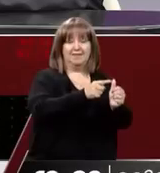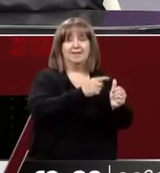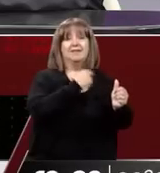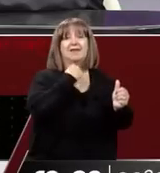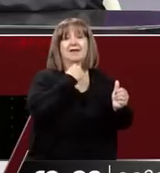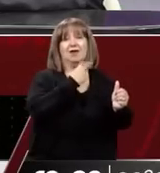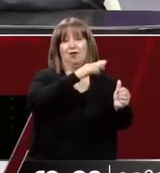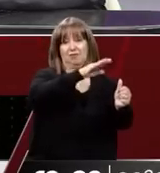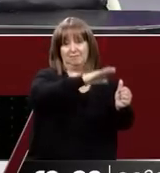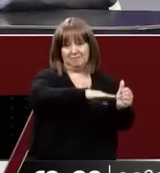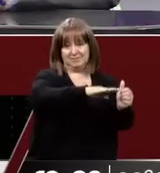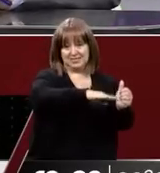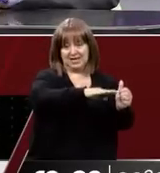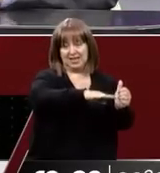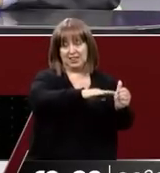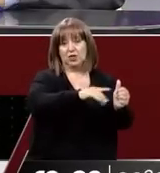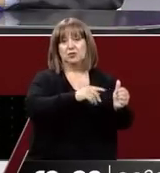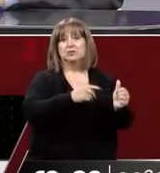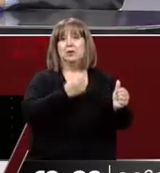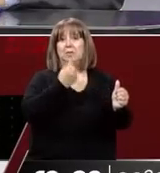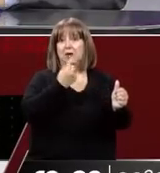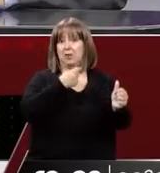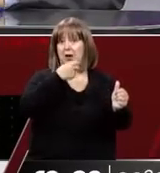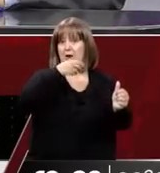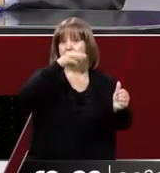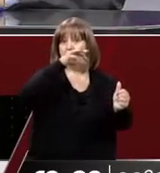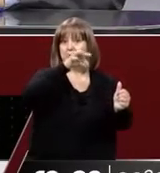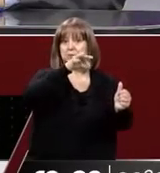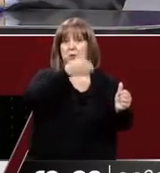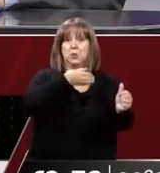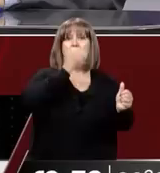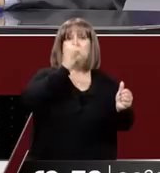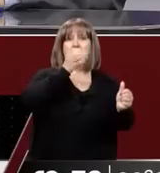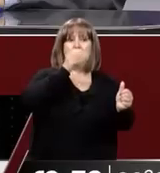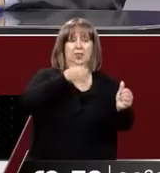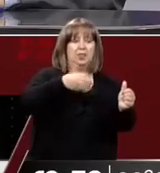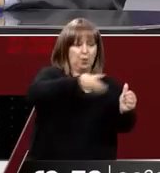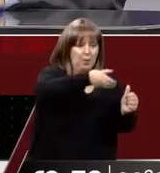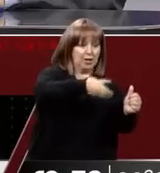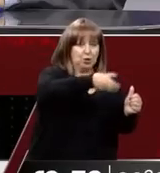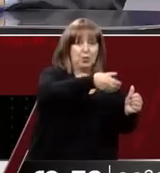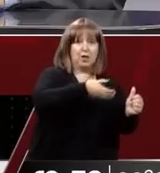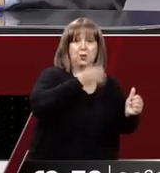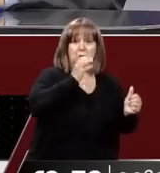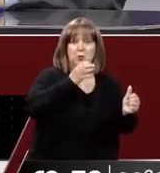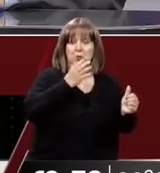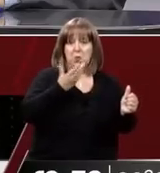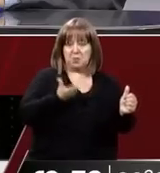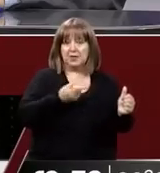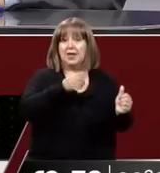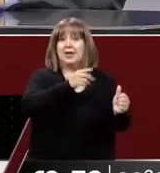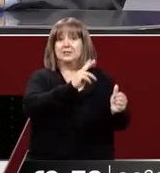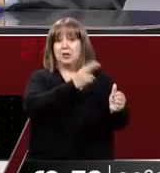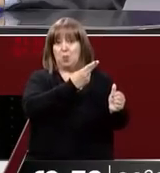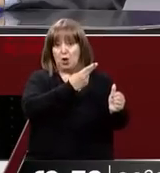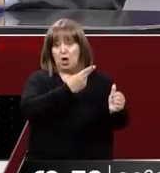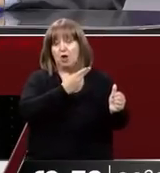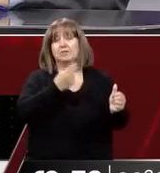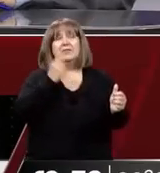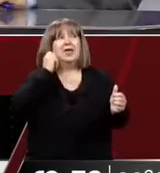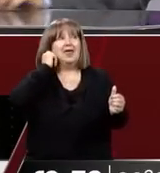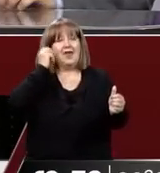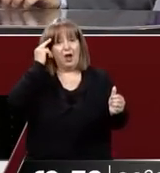de Rolando Ángel Aquino algo que al principio no se tenía conocimiento sobre la muerte de este pequeño de nueve años